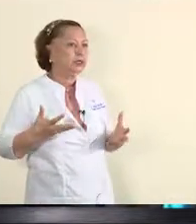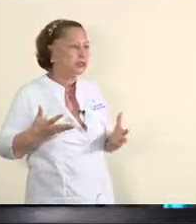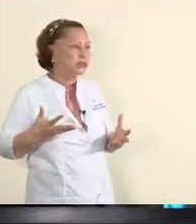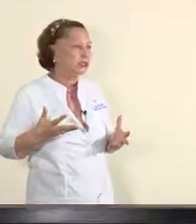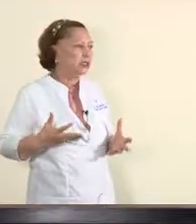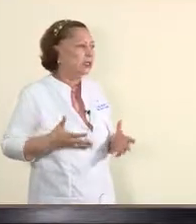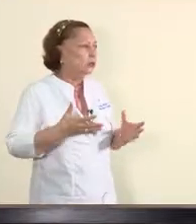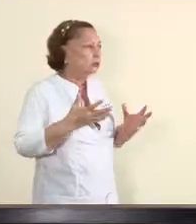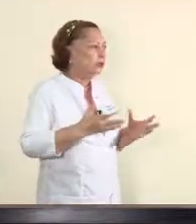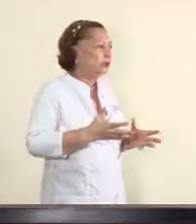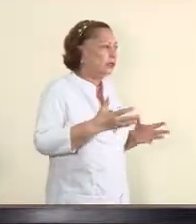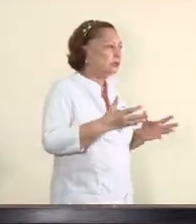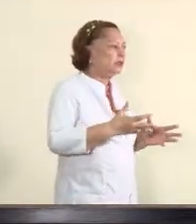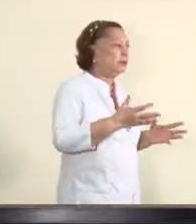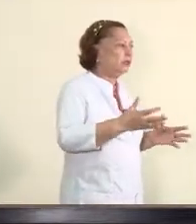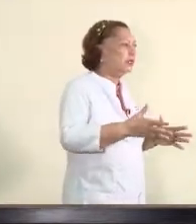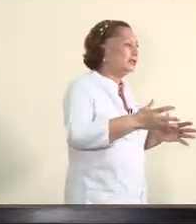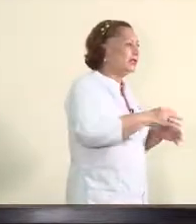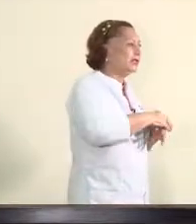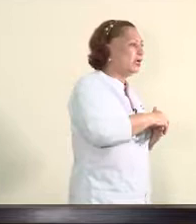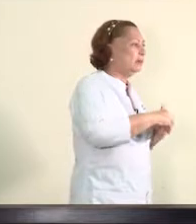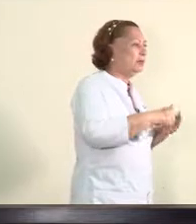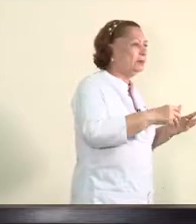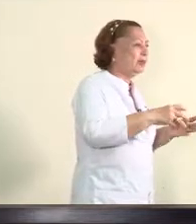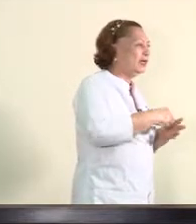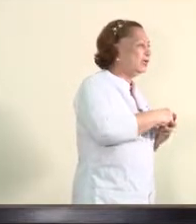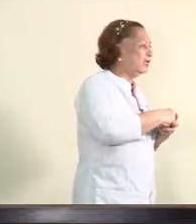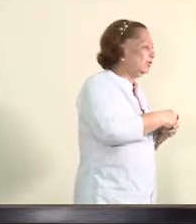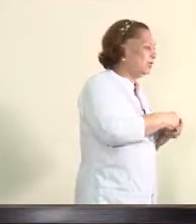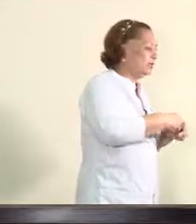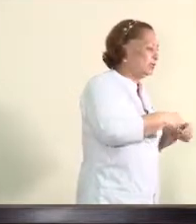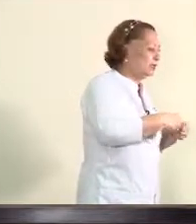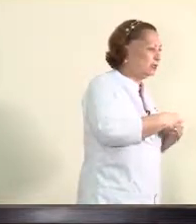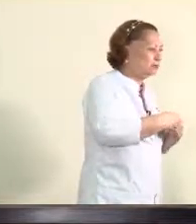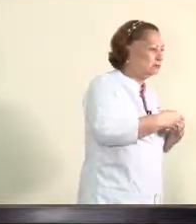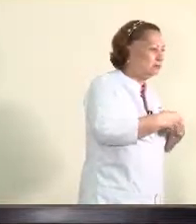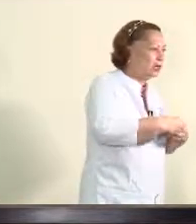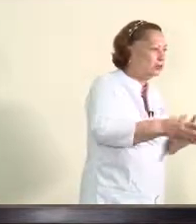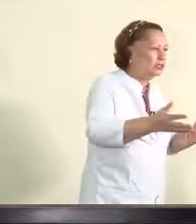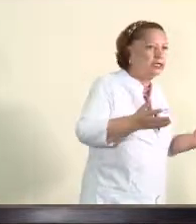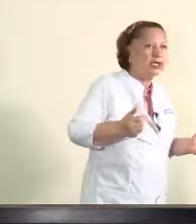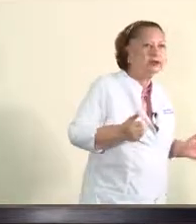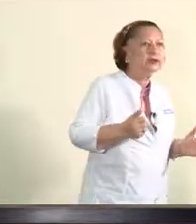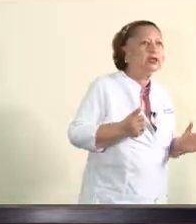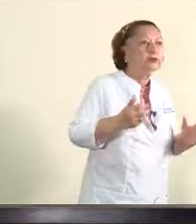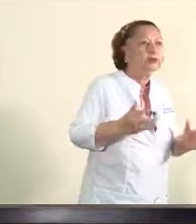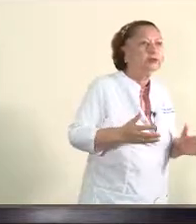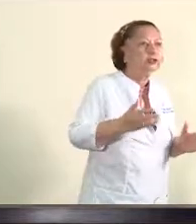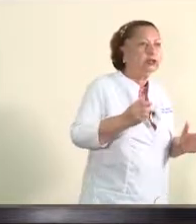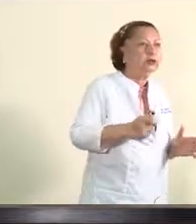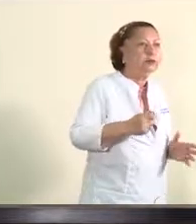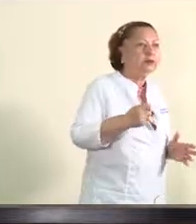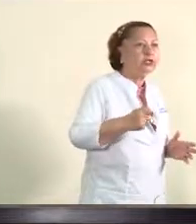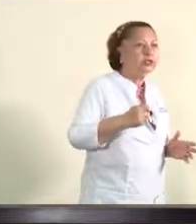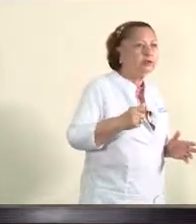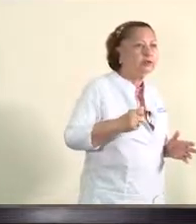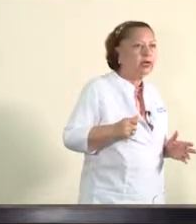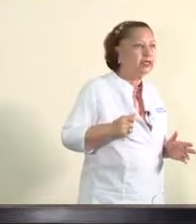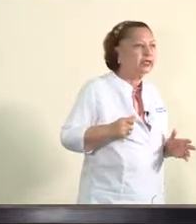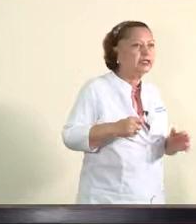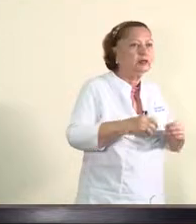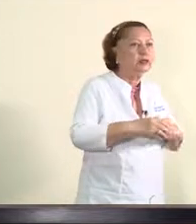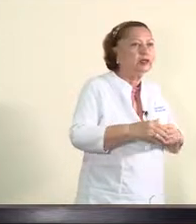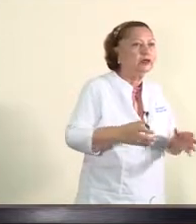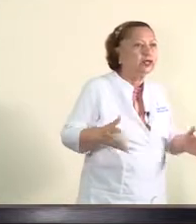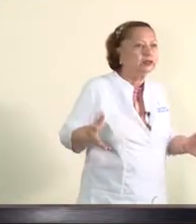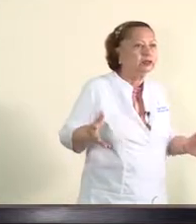¿qué es lo que se pretende? Usted bien puede, así sea papel del más ordinario, pero usted los pone